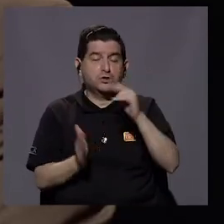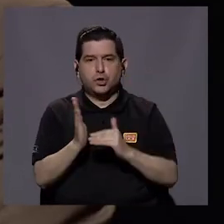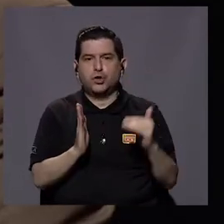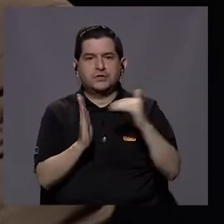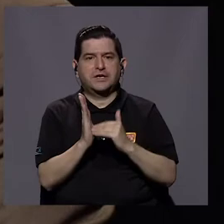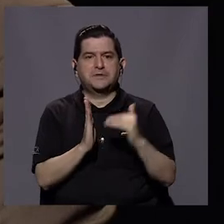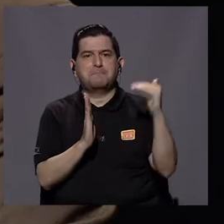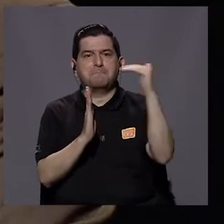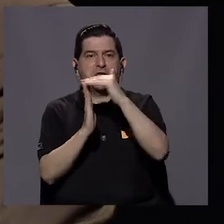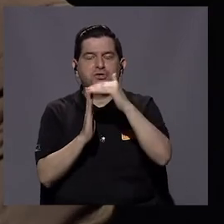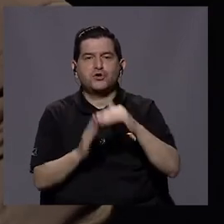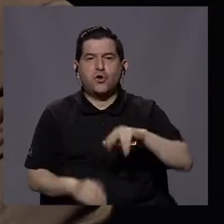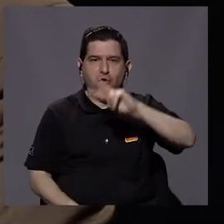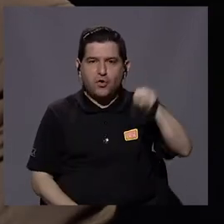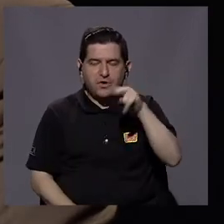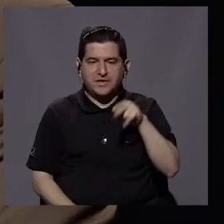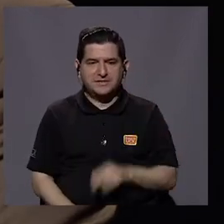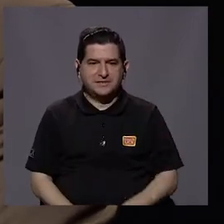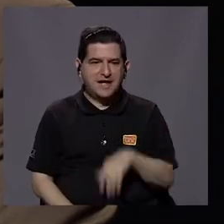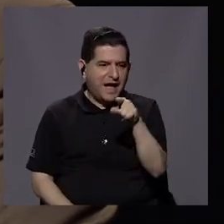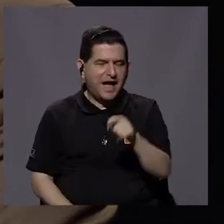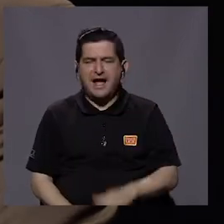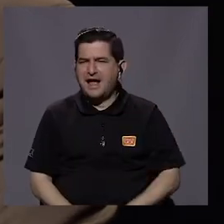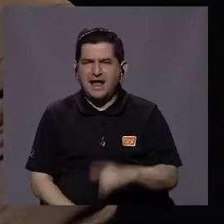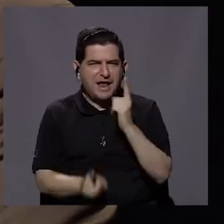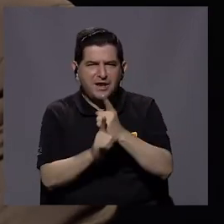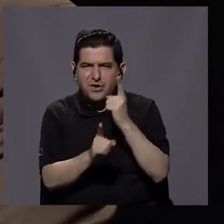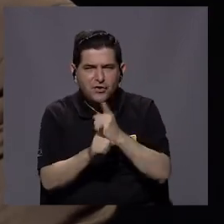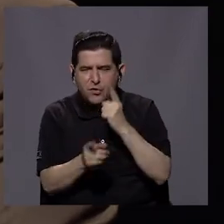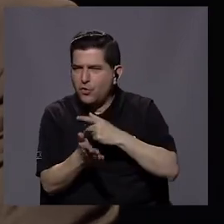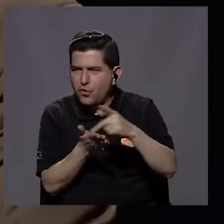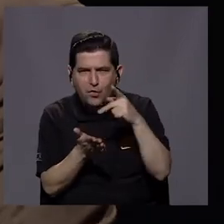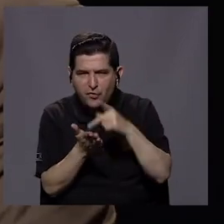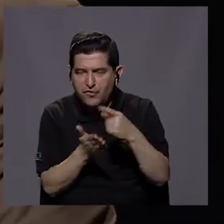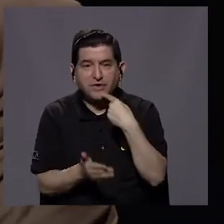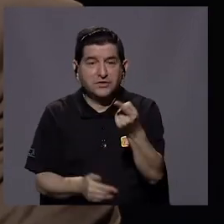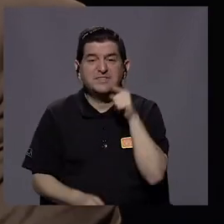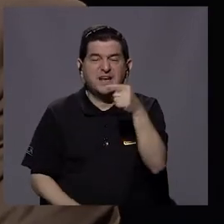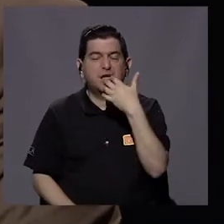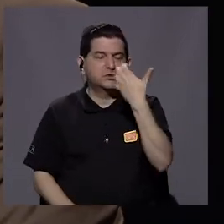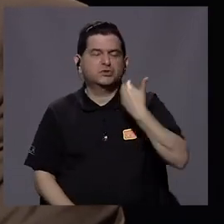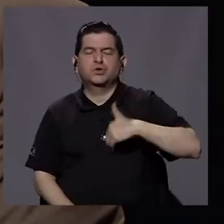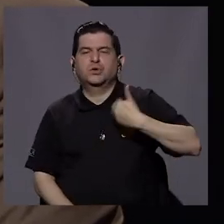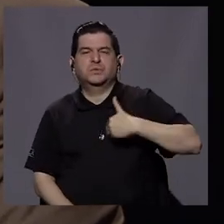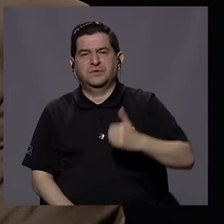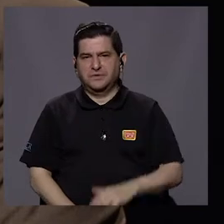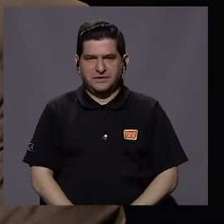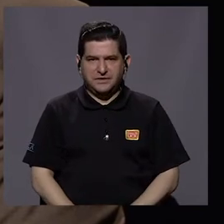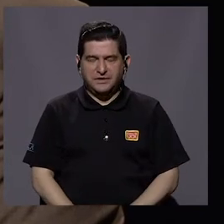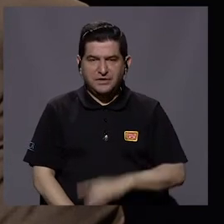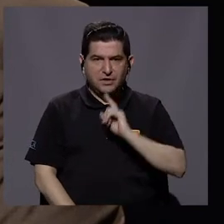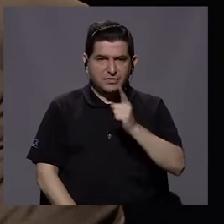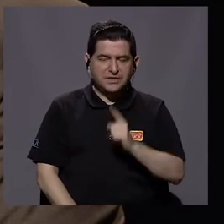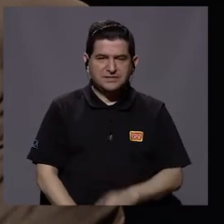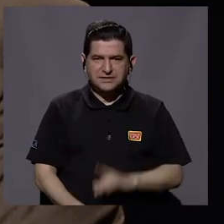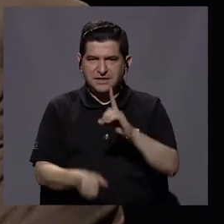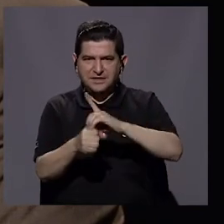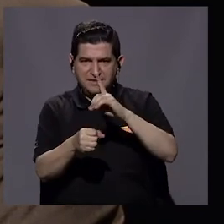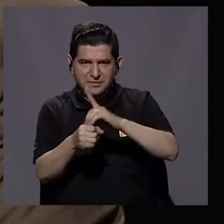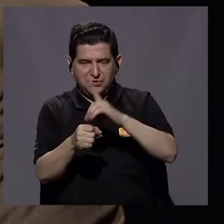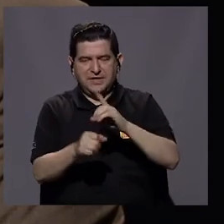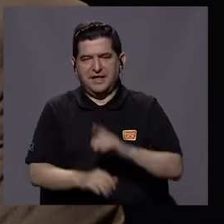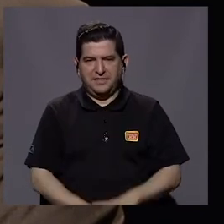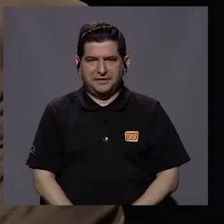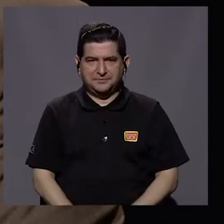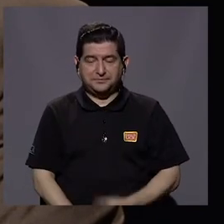1 millón, 2 millones o 3 millones de colones. Ahora, el inmerecimiento del salario, que es el discurso político, usted no merece ese salario, es un privilegio, le puede decir un